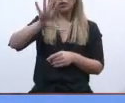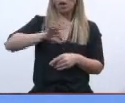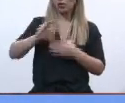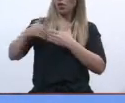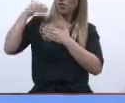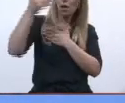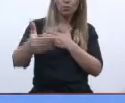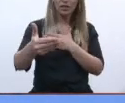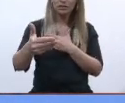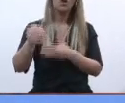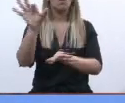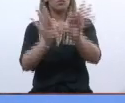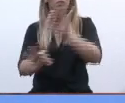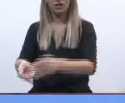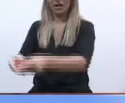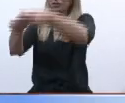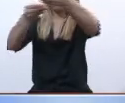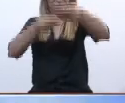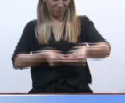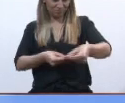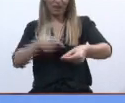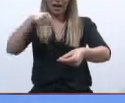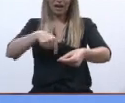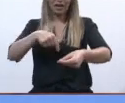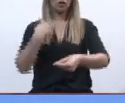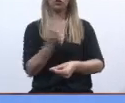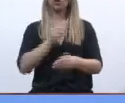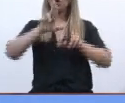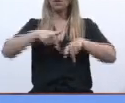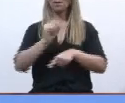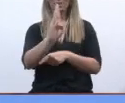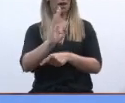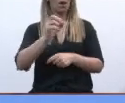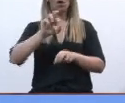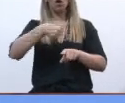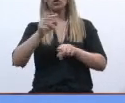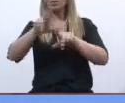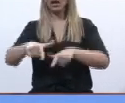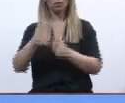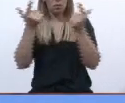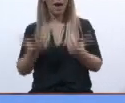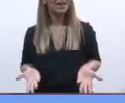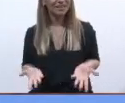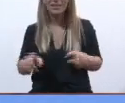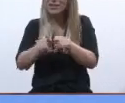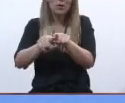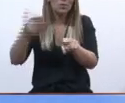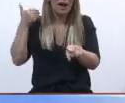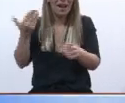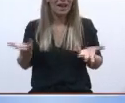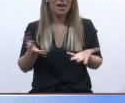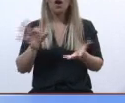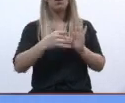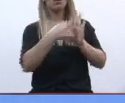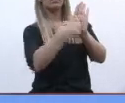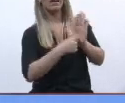proyecto al recinto y no hay plan B. No hay plan B. Ni siquiera se admitió